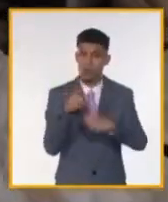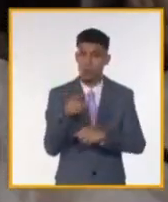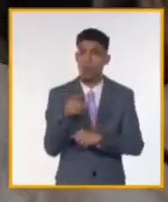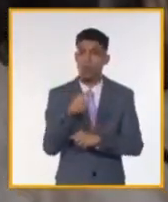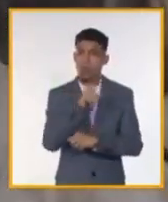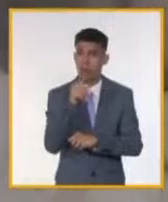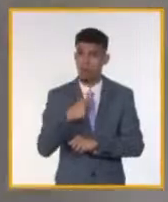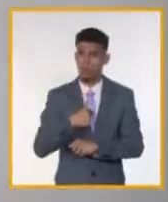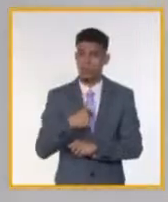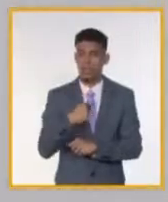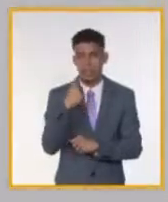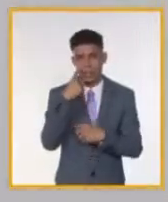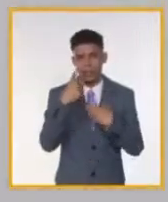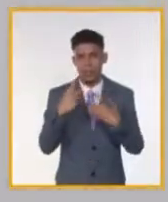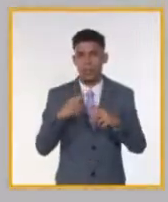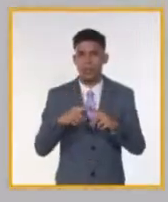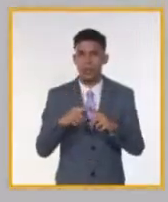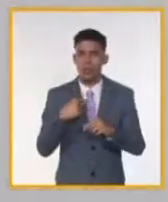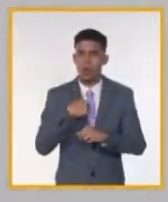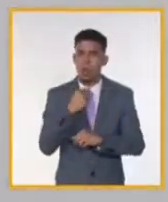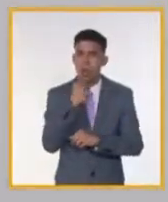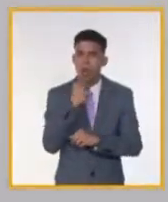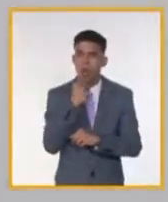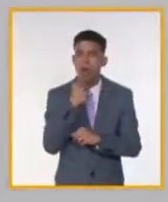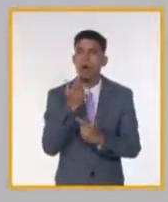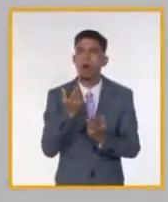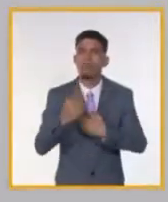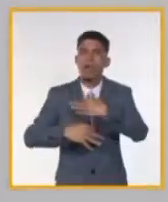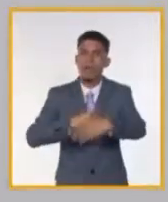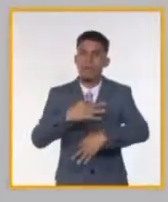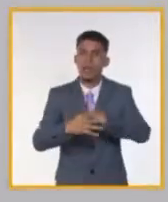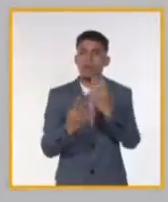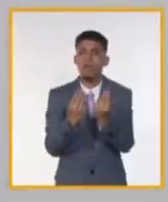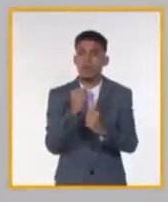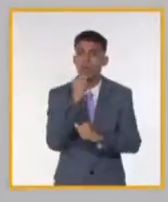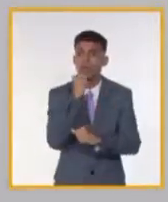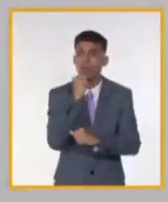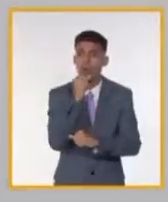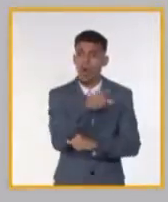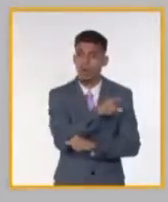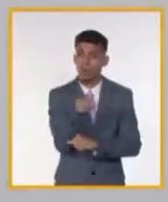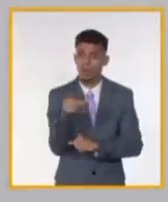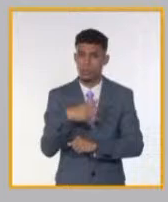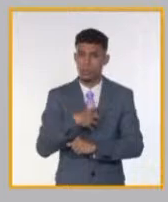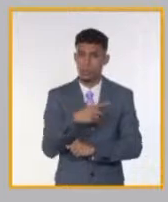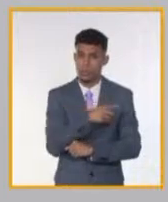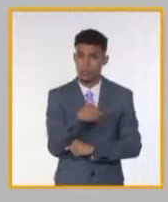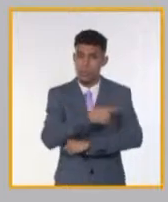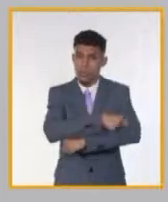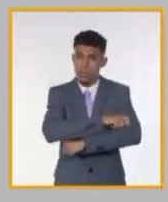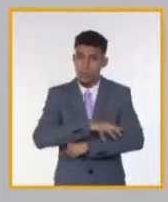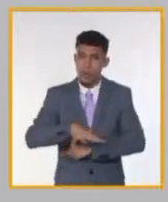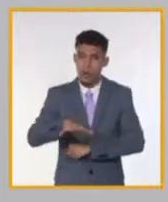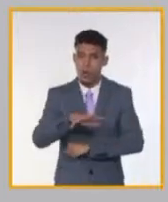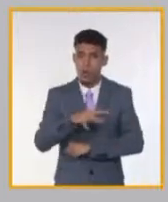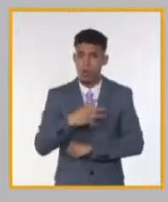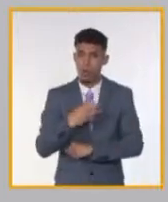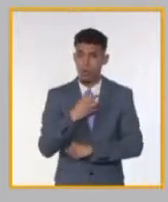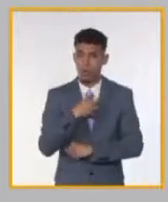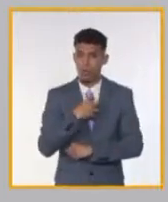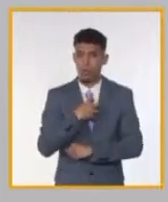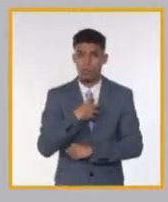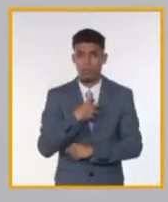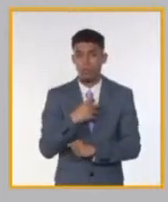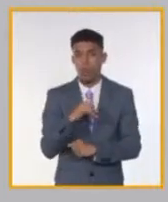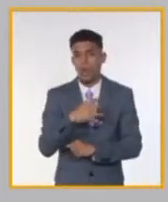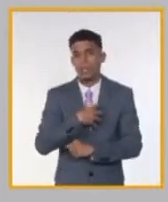dudas que pueden tener diferentes personas de los que nos escuchan hoy y que también se la han hecho. La sal es un producto que para